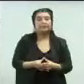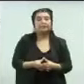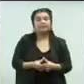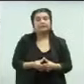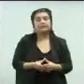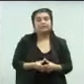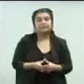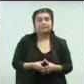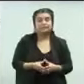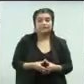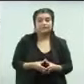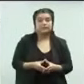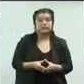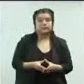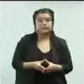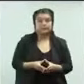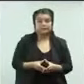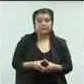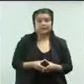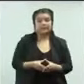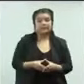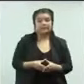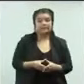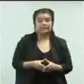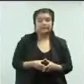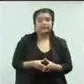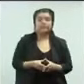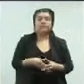Sin problema, a ver si. De todas maneras, si no.